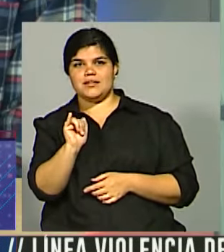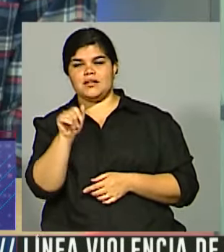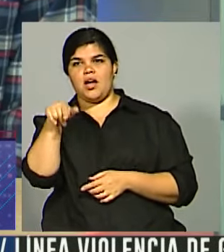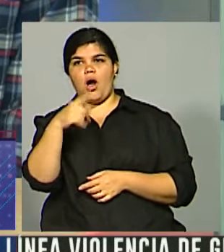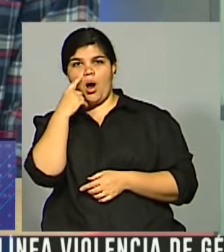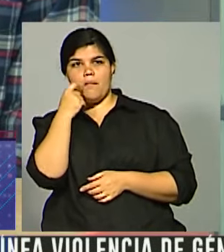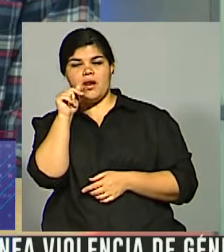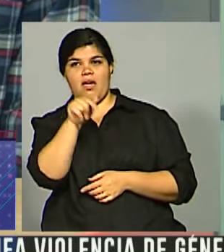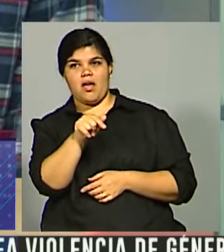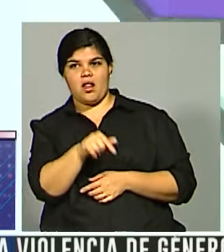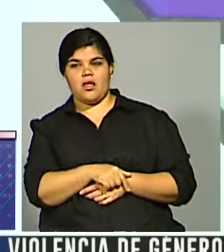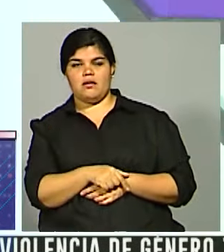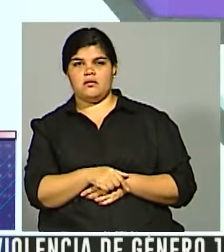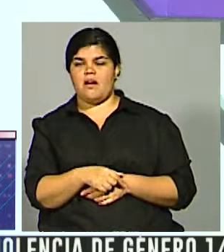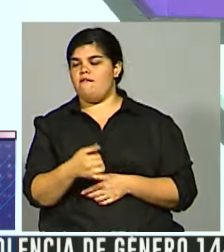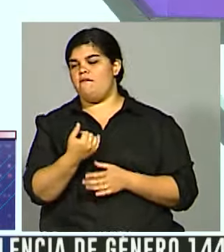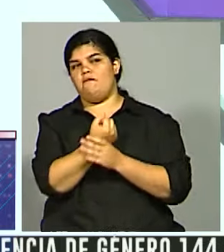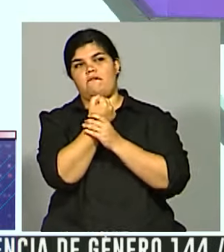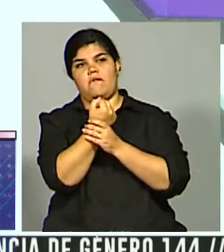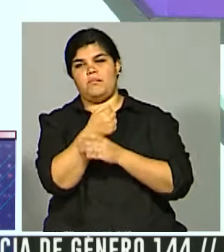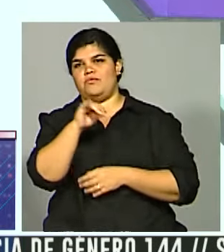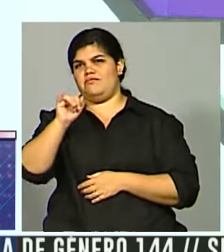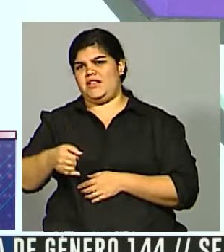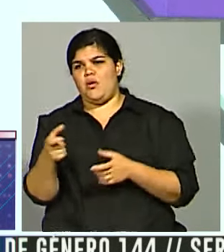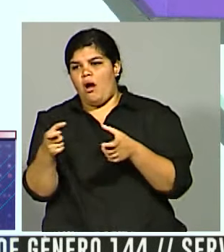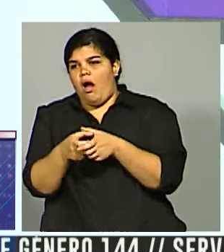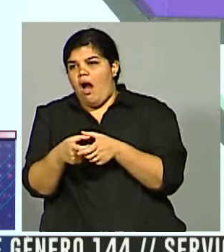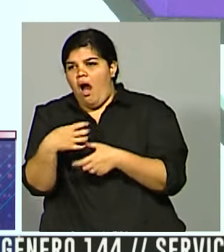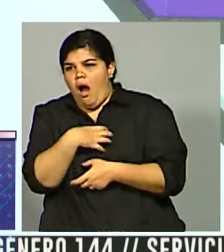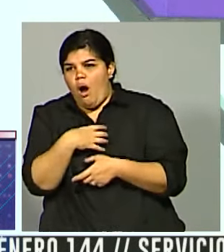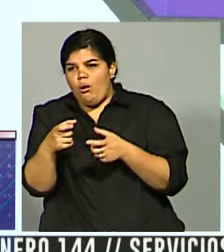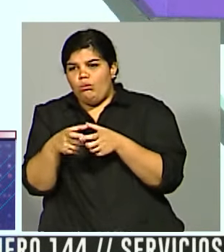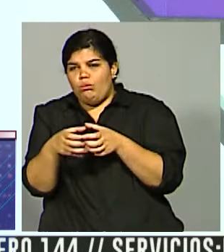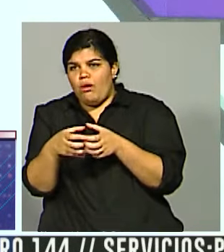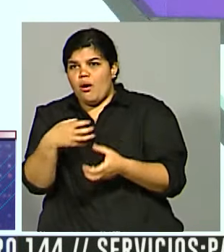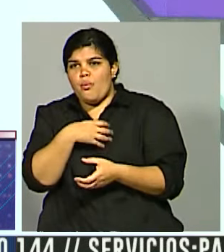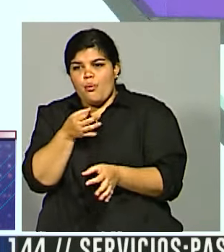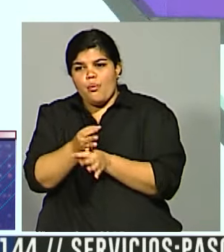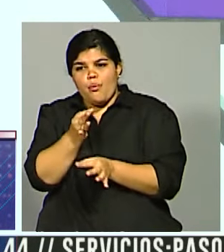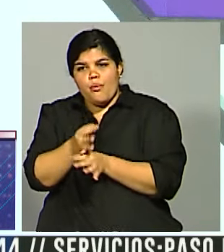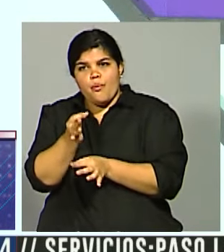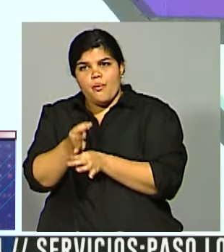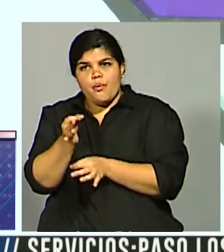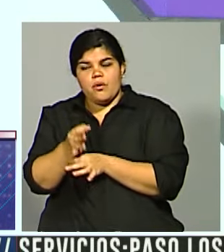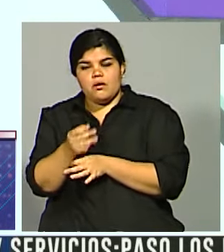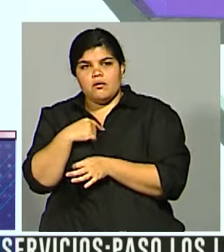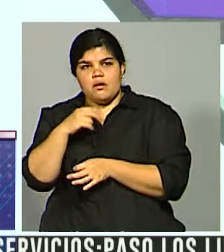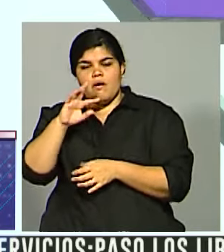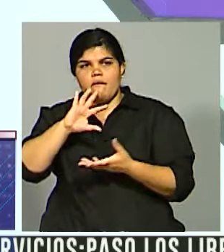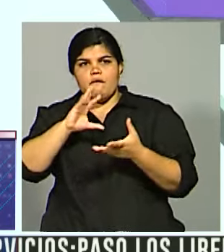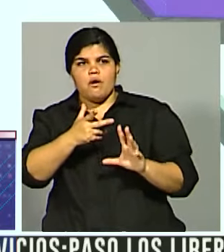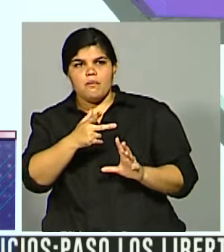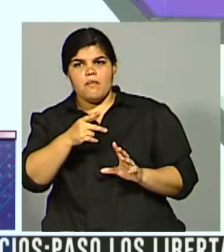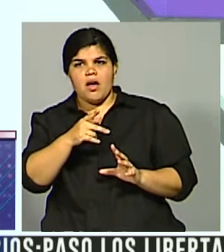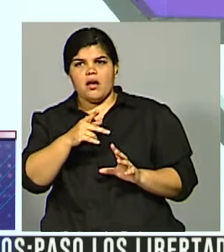ahí, en un aula chiquita, dando los cursos. Y bueno, obviamente me cambió la forma de ver el